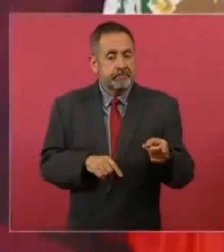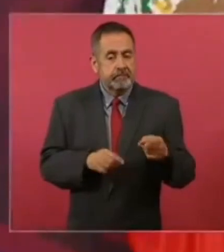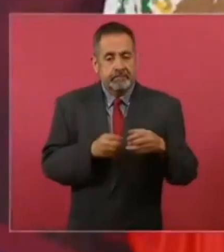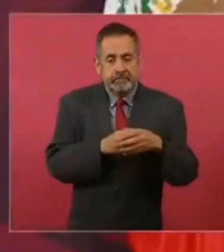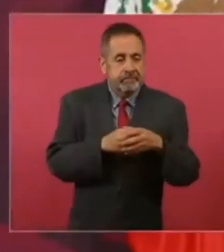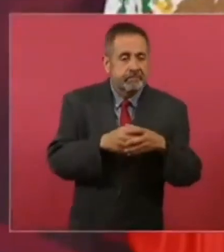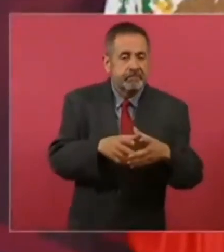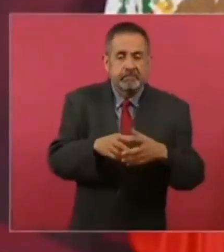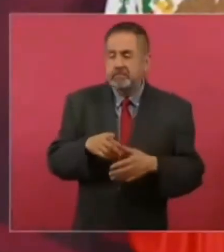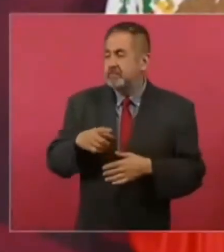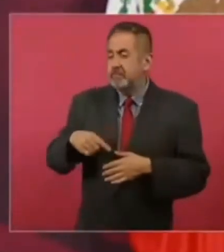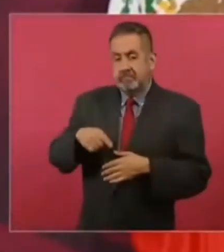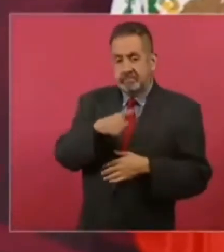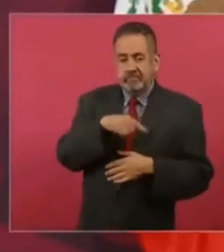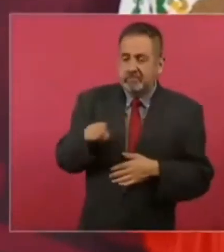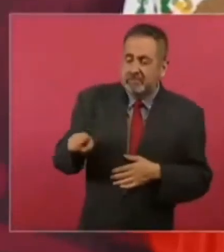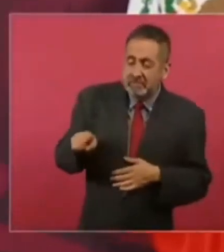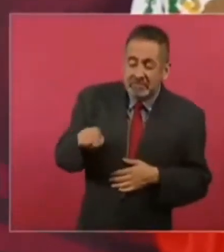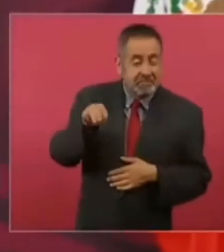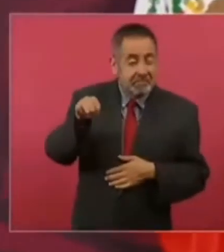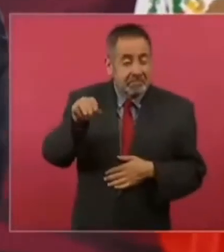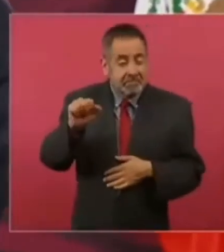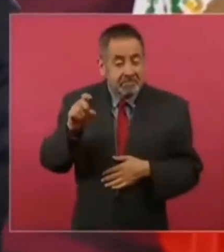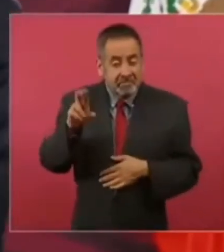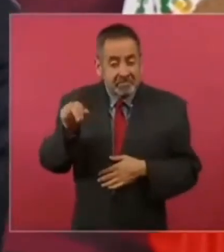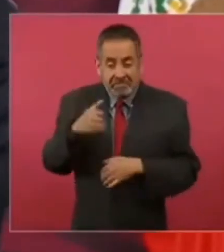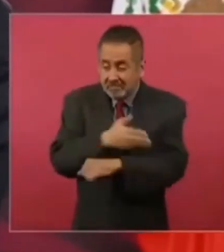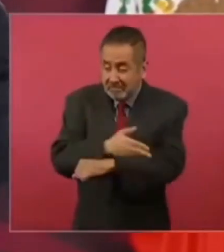lo consideraban ningún peligro,